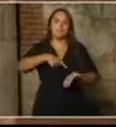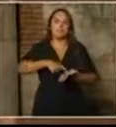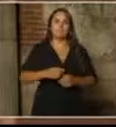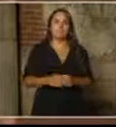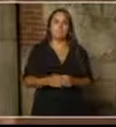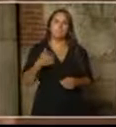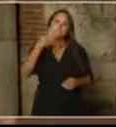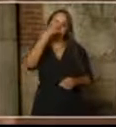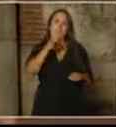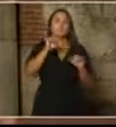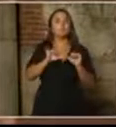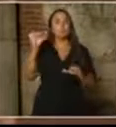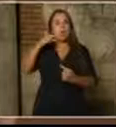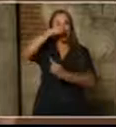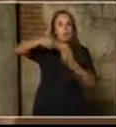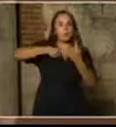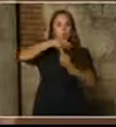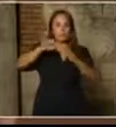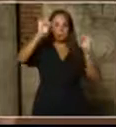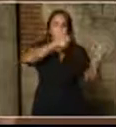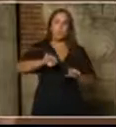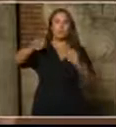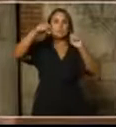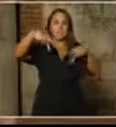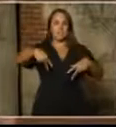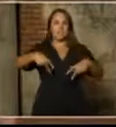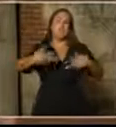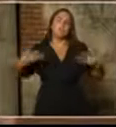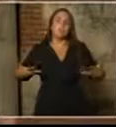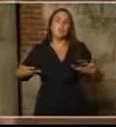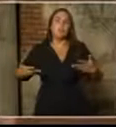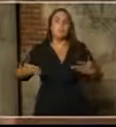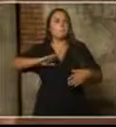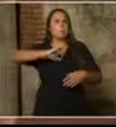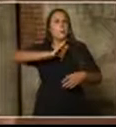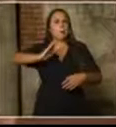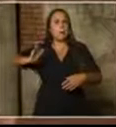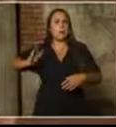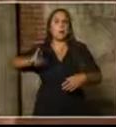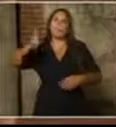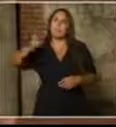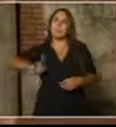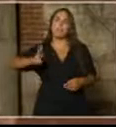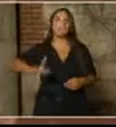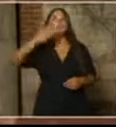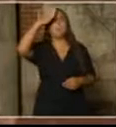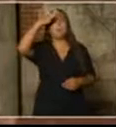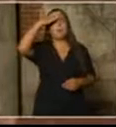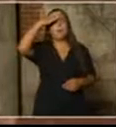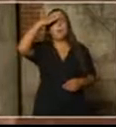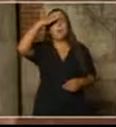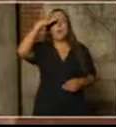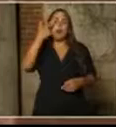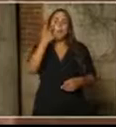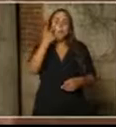habido tanta desprotección jurídica y se ha violado tan profundo los derechos fundamentales de un gran